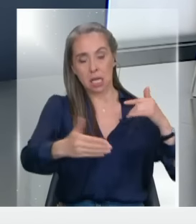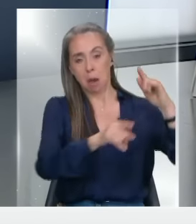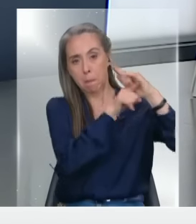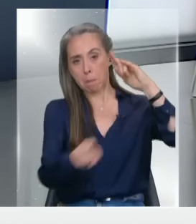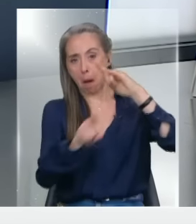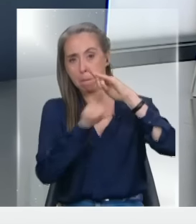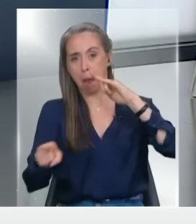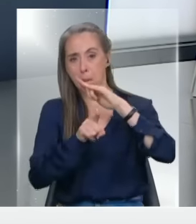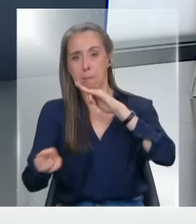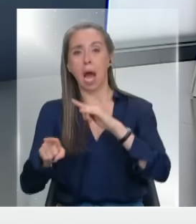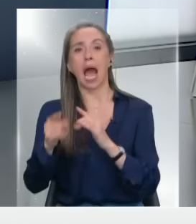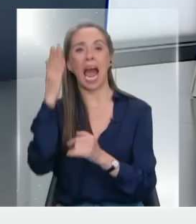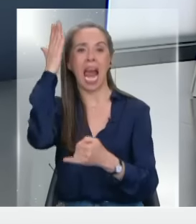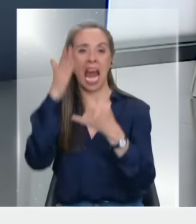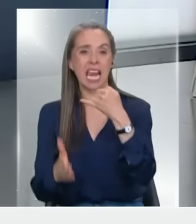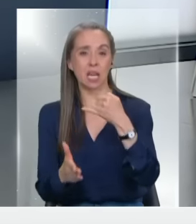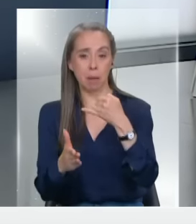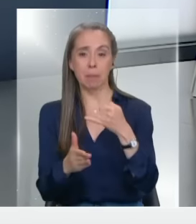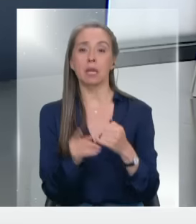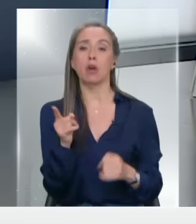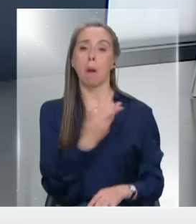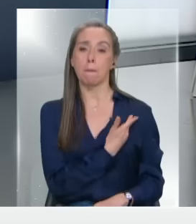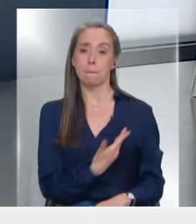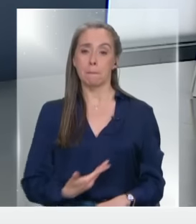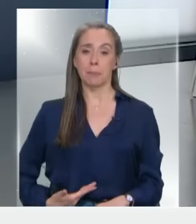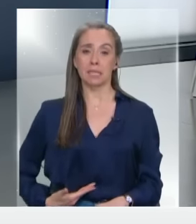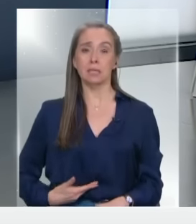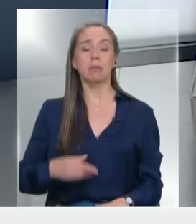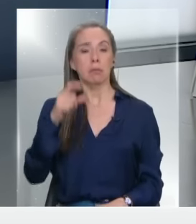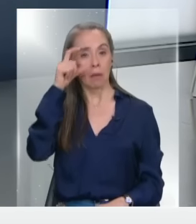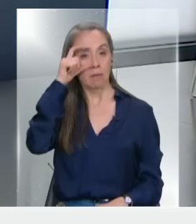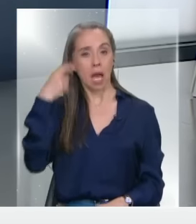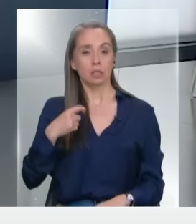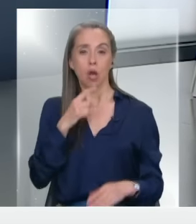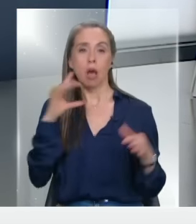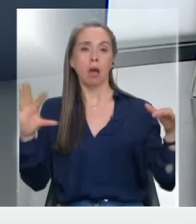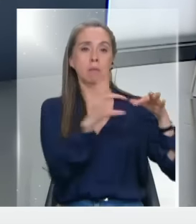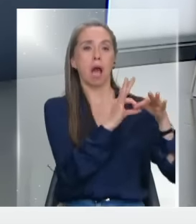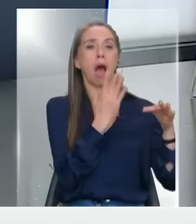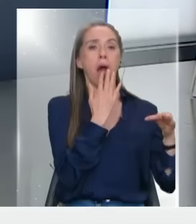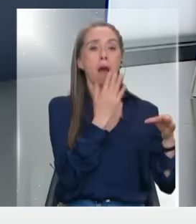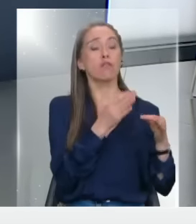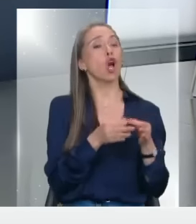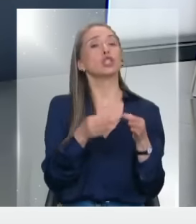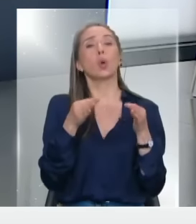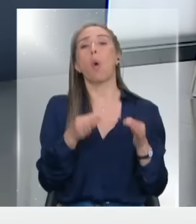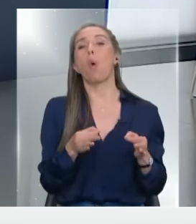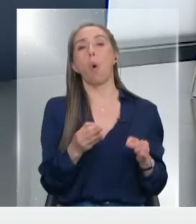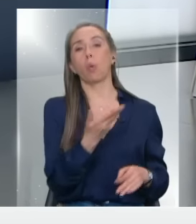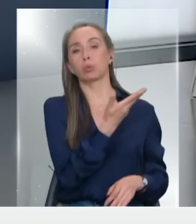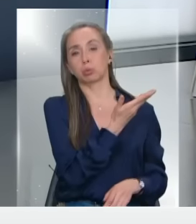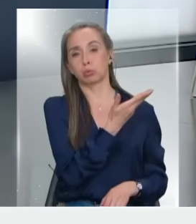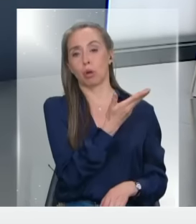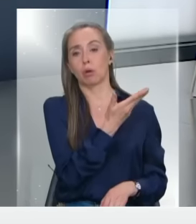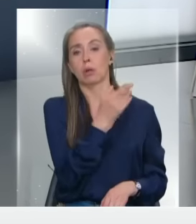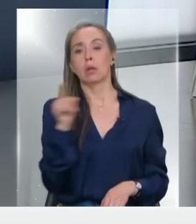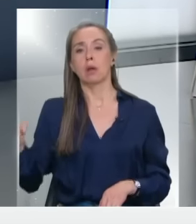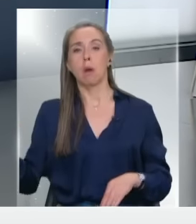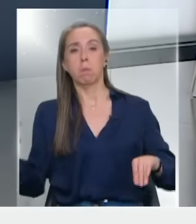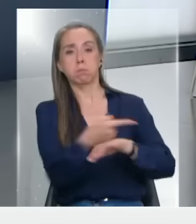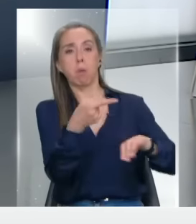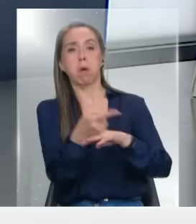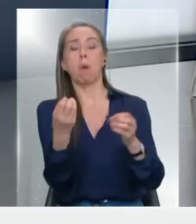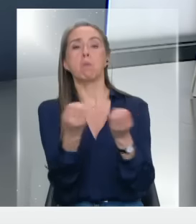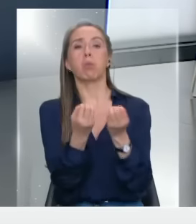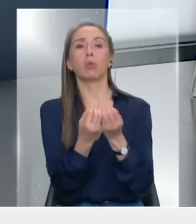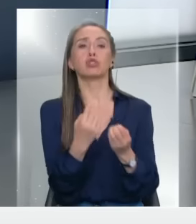sus enemigos. Habló su aliado, el presidente Biden de Estados Unidos. Lo calificó como una medida de justicia para sus numerosas víctimas